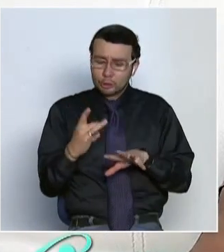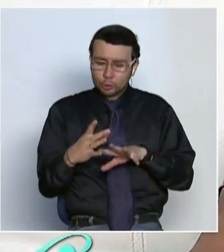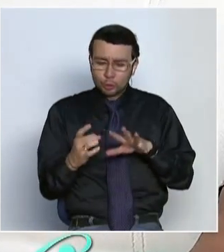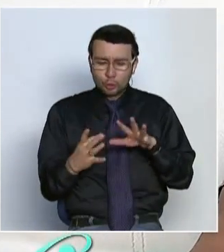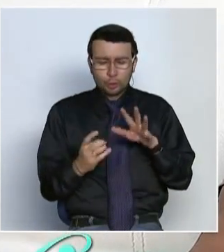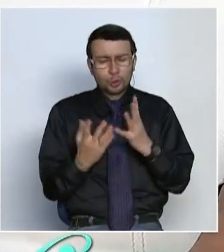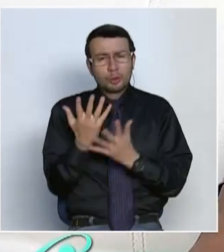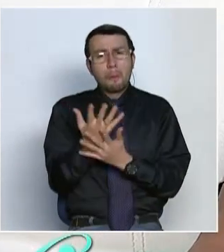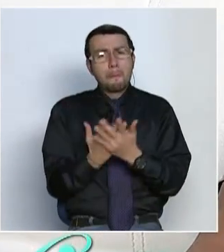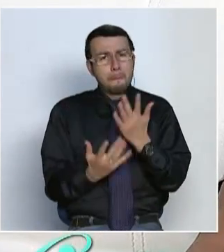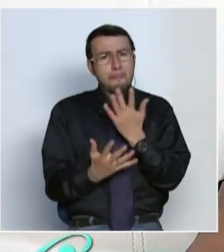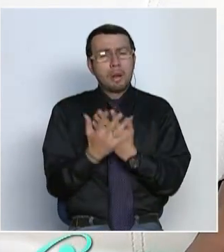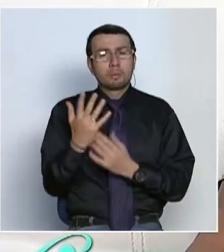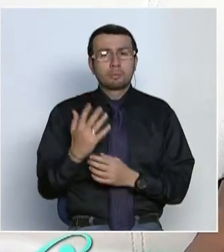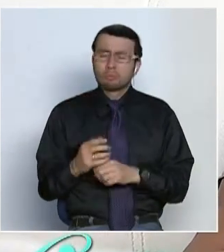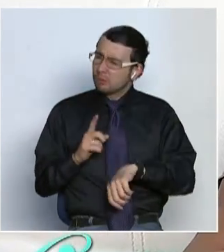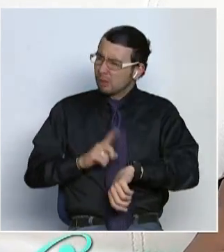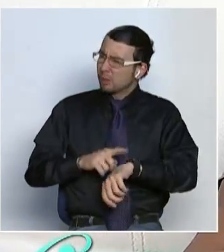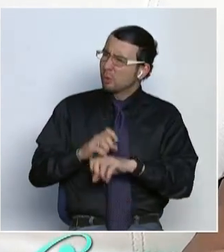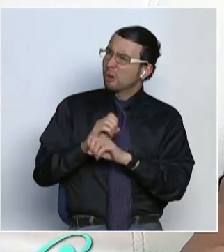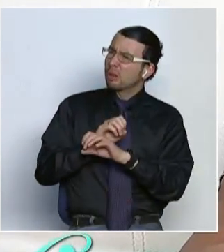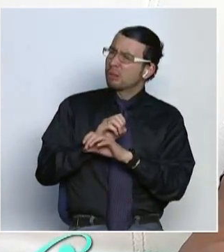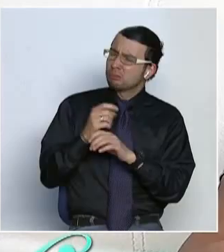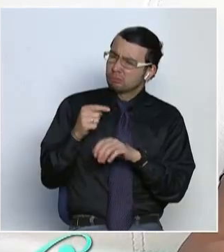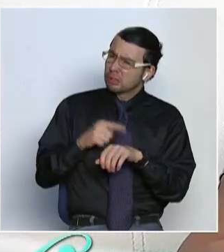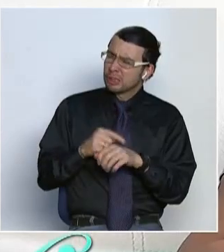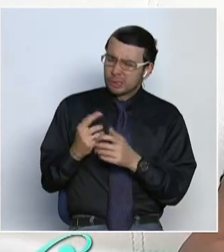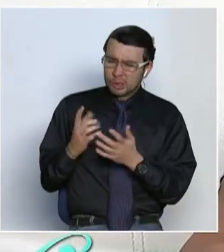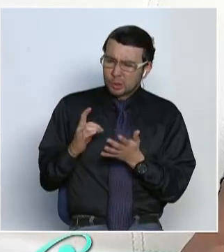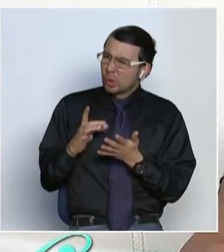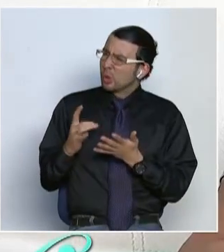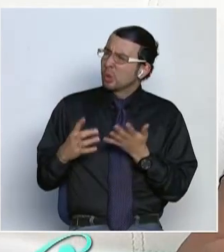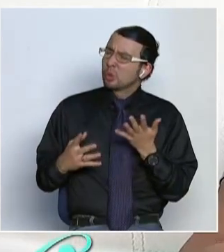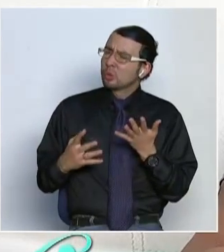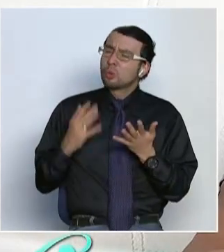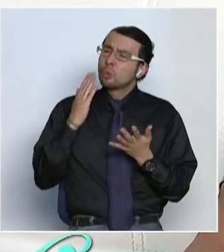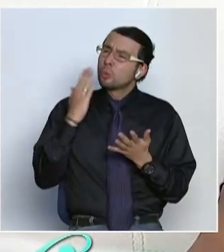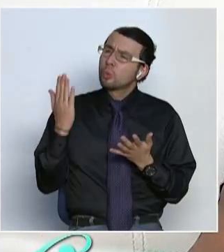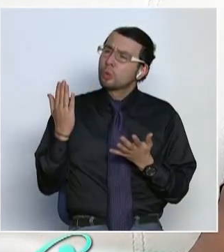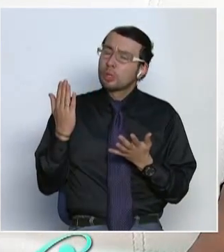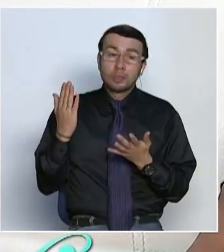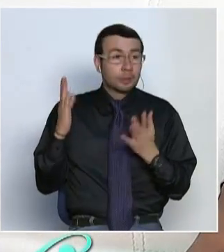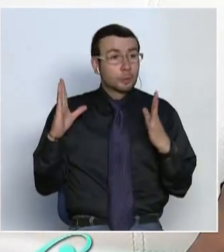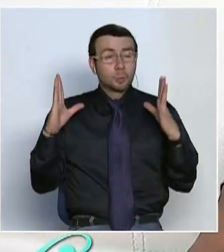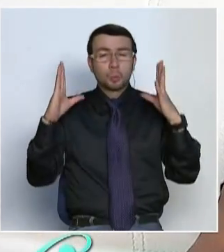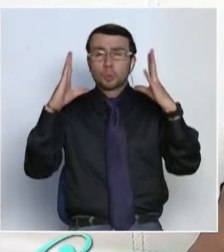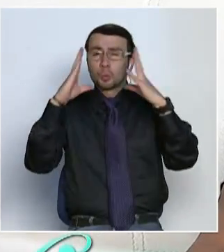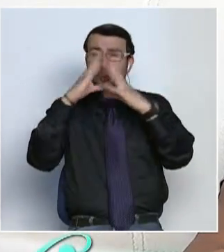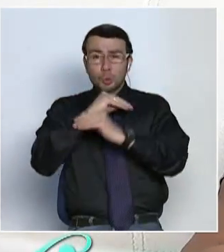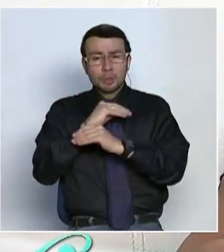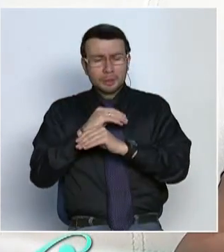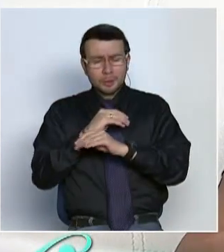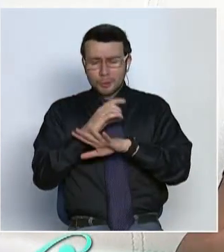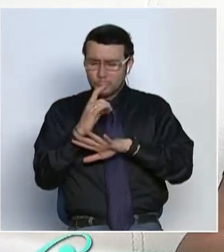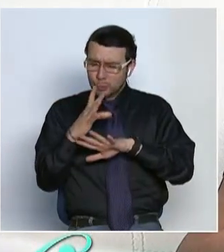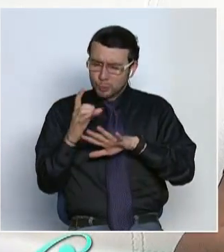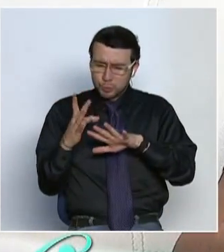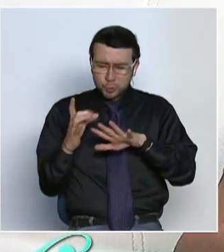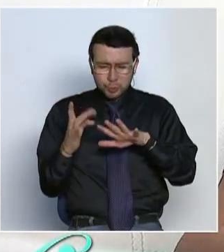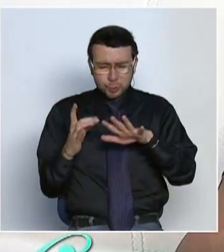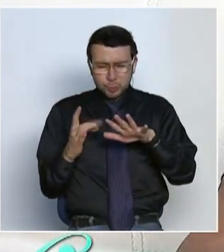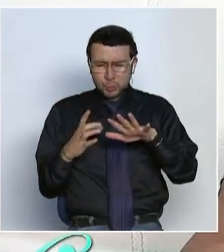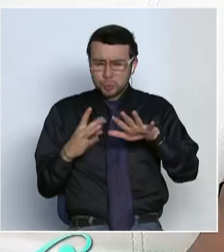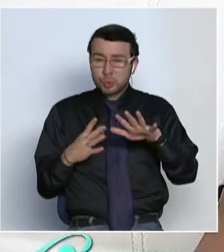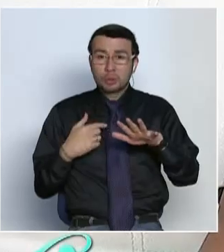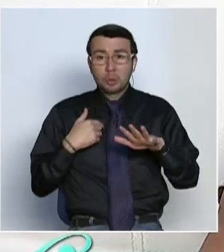las manos. ¿A qué hora le da el dolor? No, pues el dolor más que todo pues por la noche cuando no puedo,